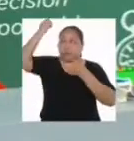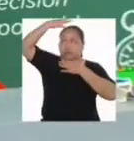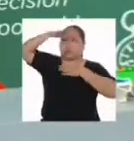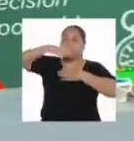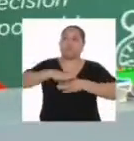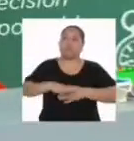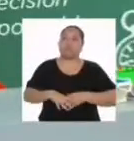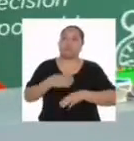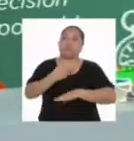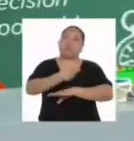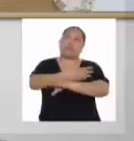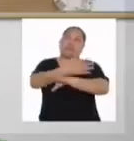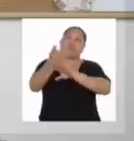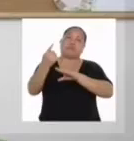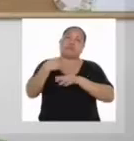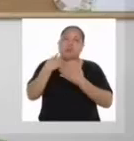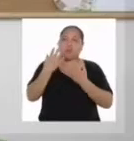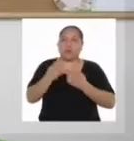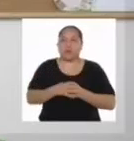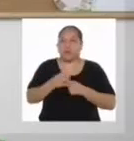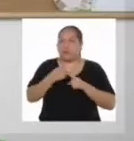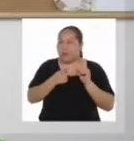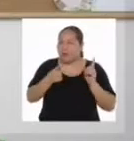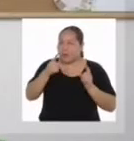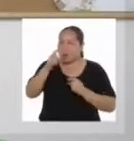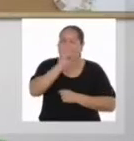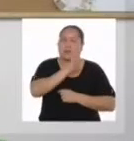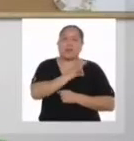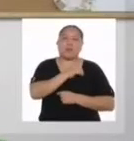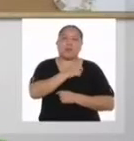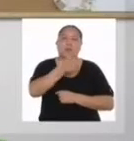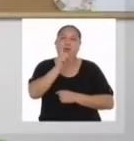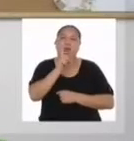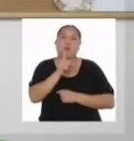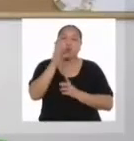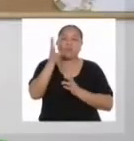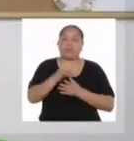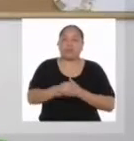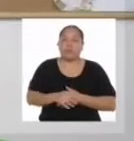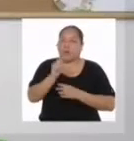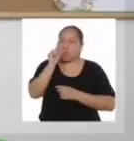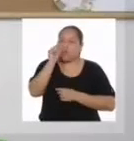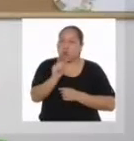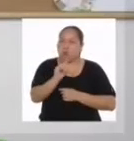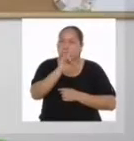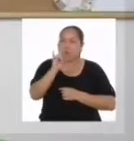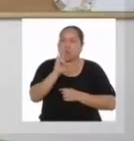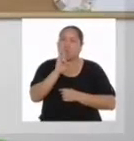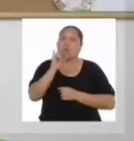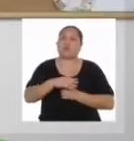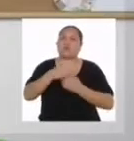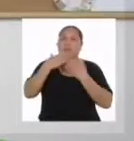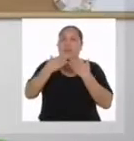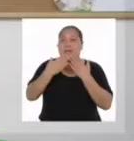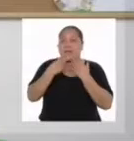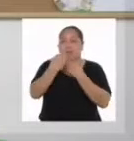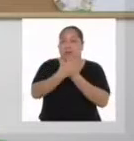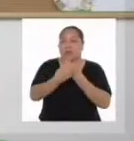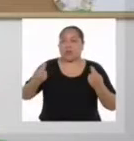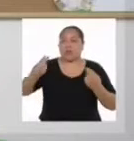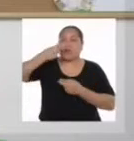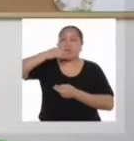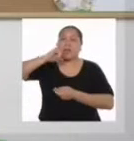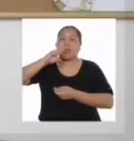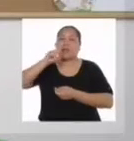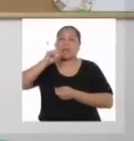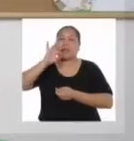un largo rato si quisiera. Pero deberías aprovechar el agua de manera racional, ya que gracias a los recursos